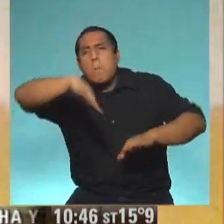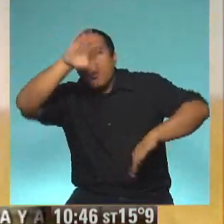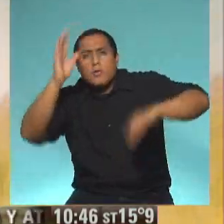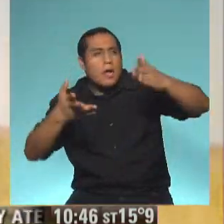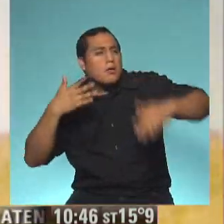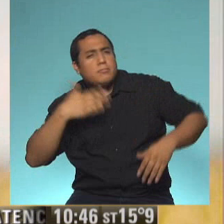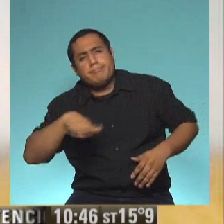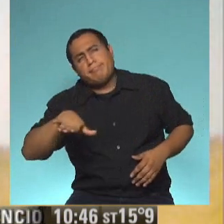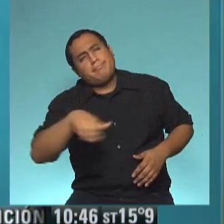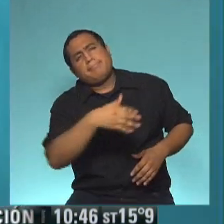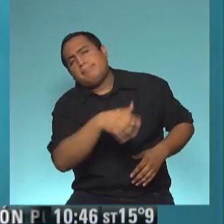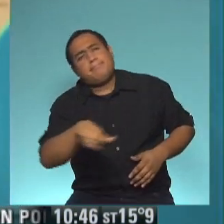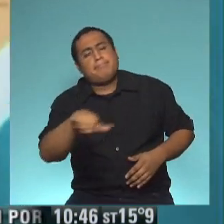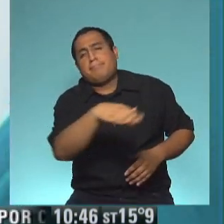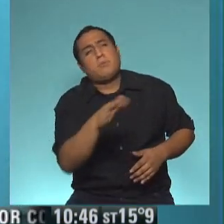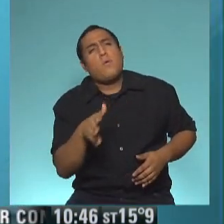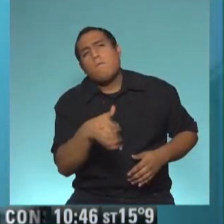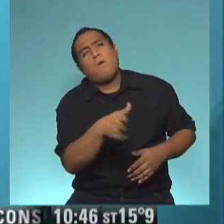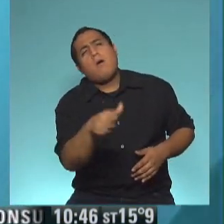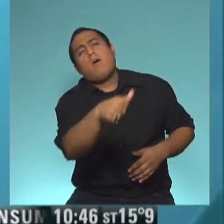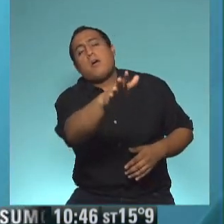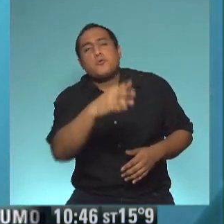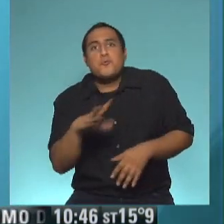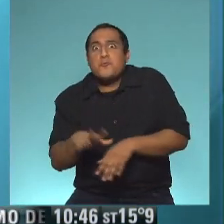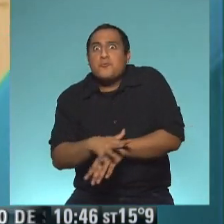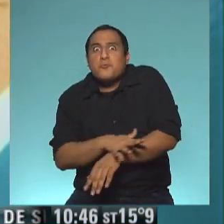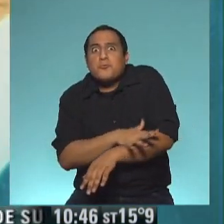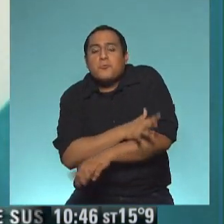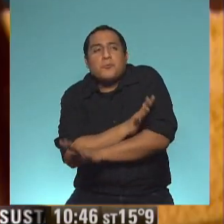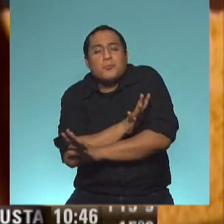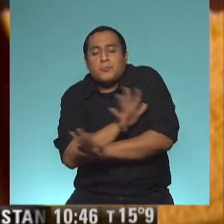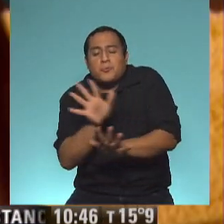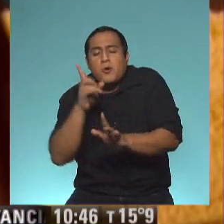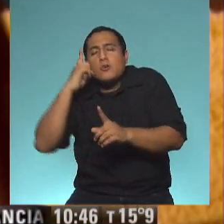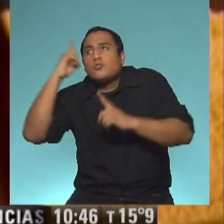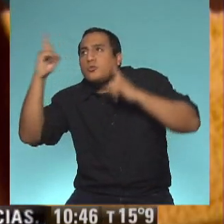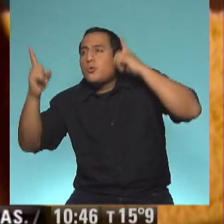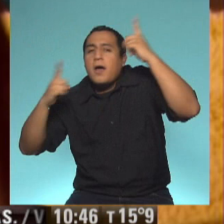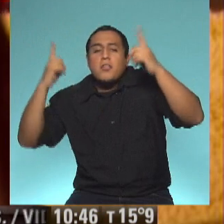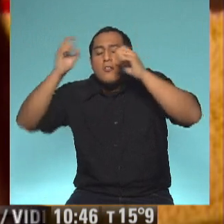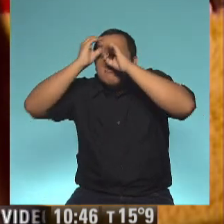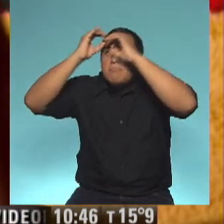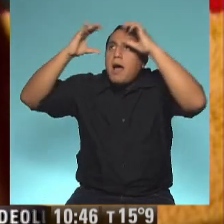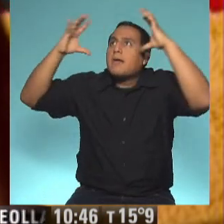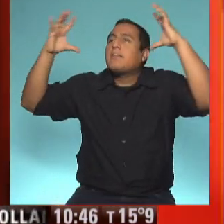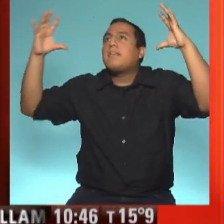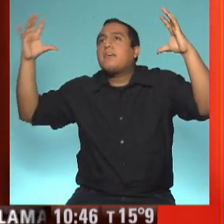cuento hoy emoción sueños magia imaginación